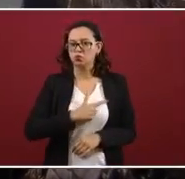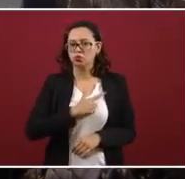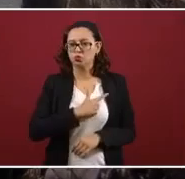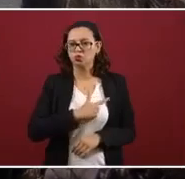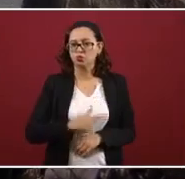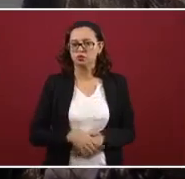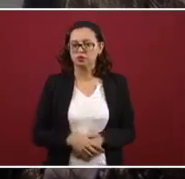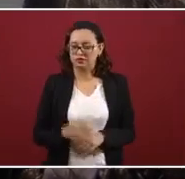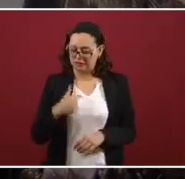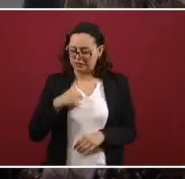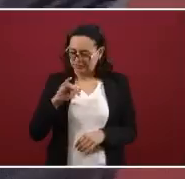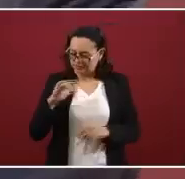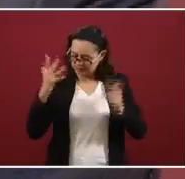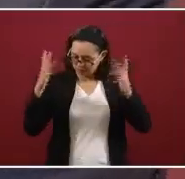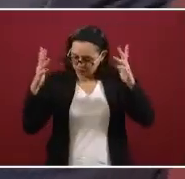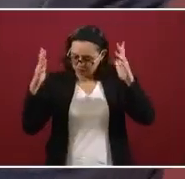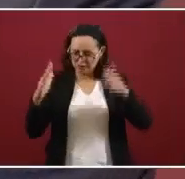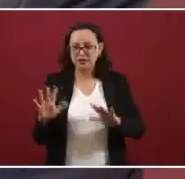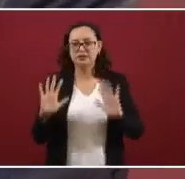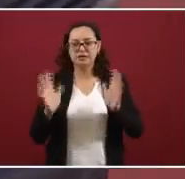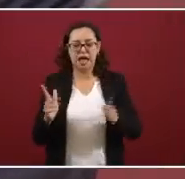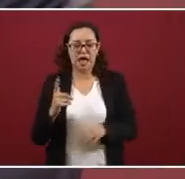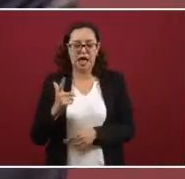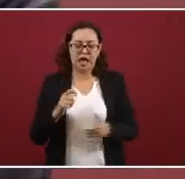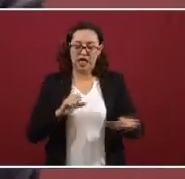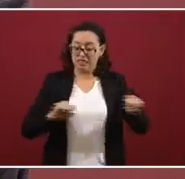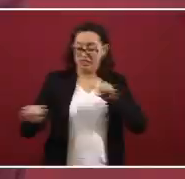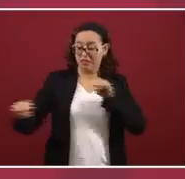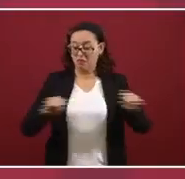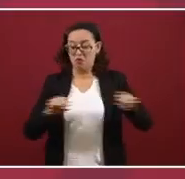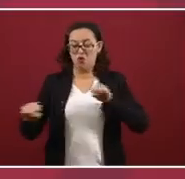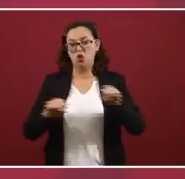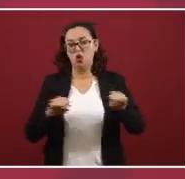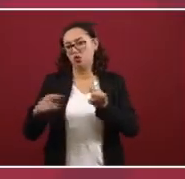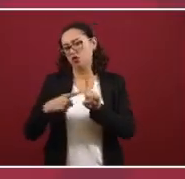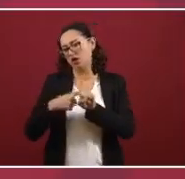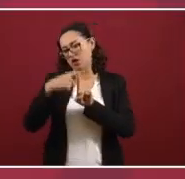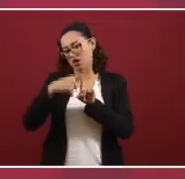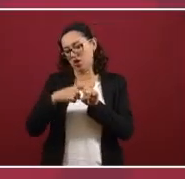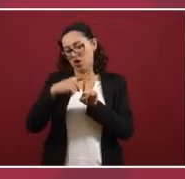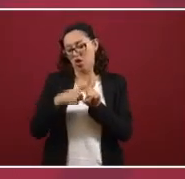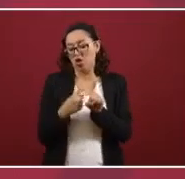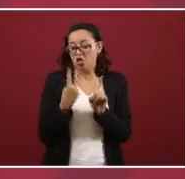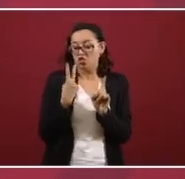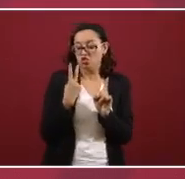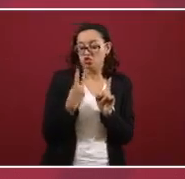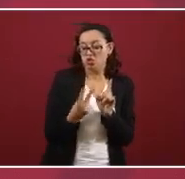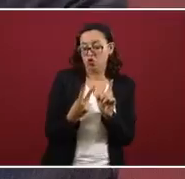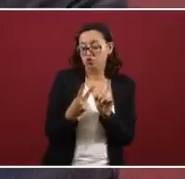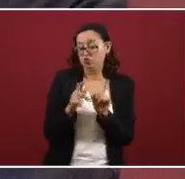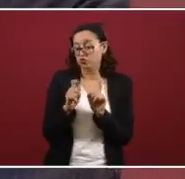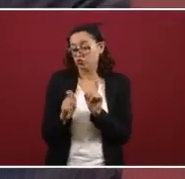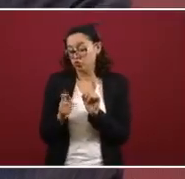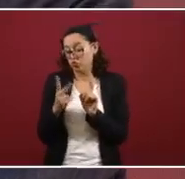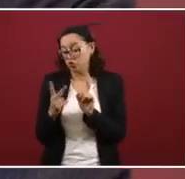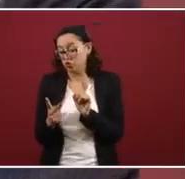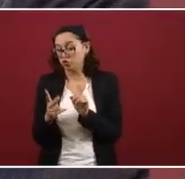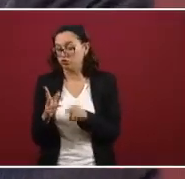eso sí lo celebro. Ya los temblores ya son de 2 grados por la austeridad.